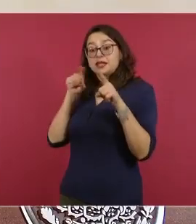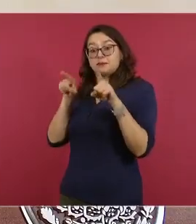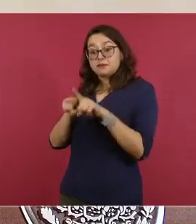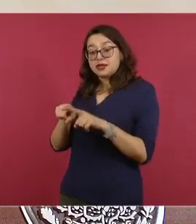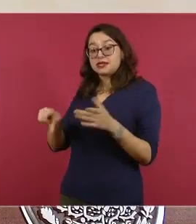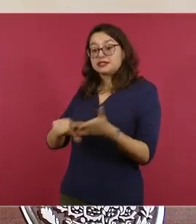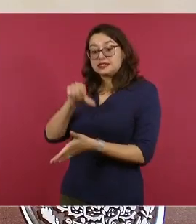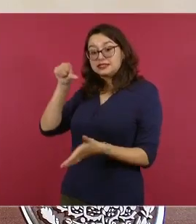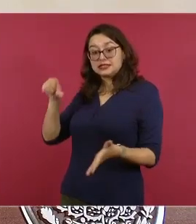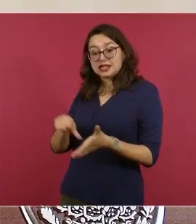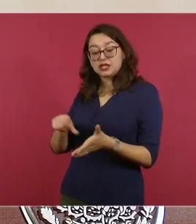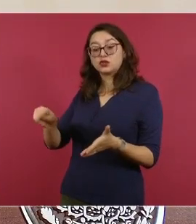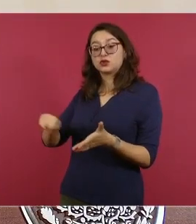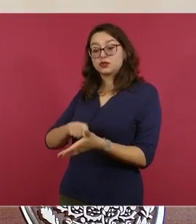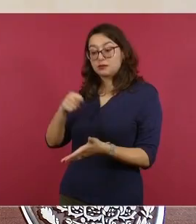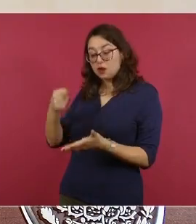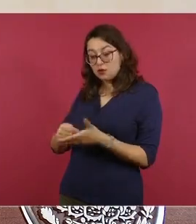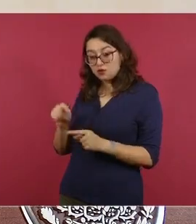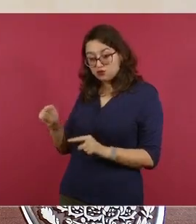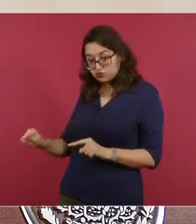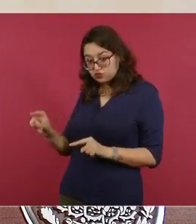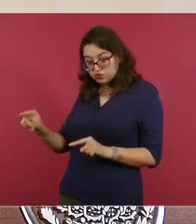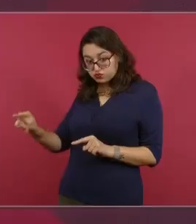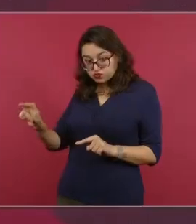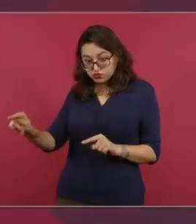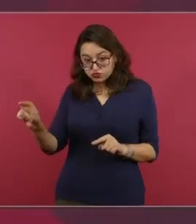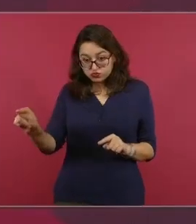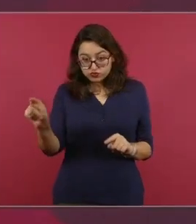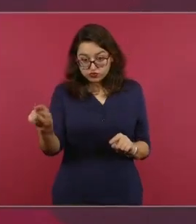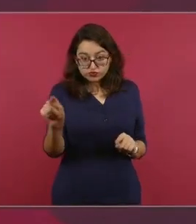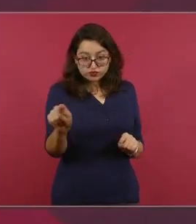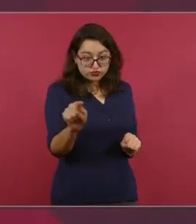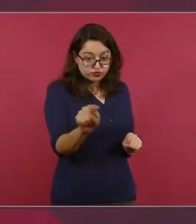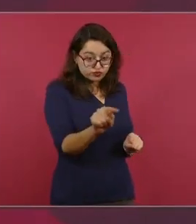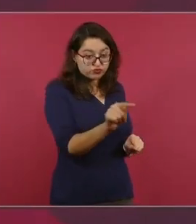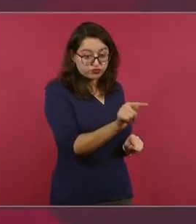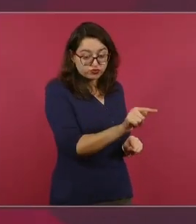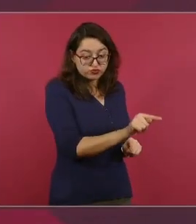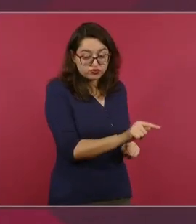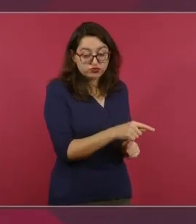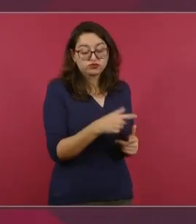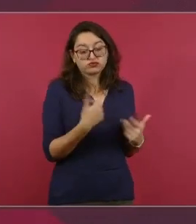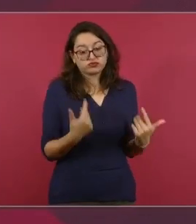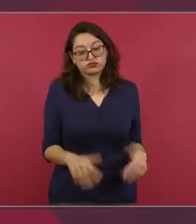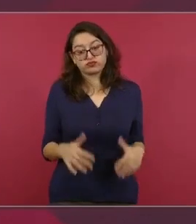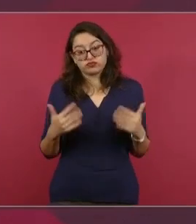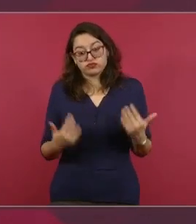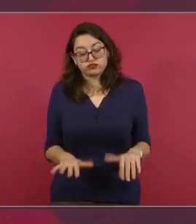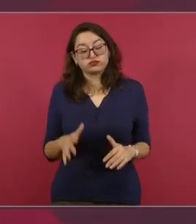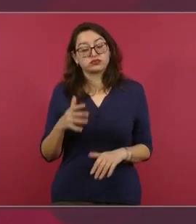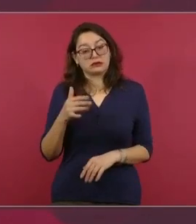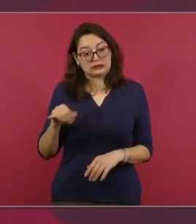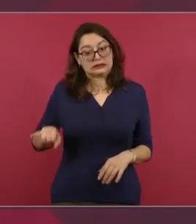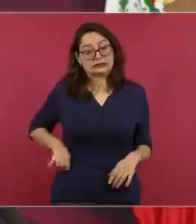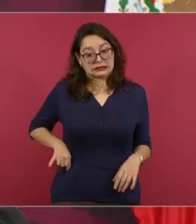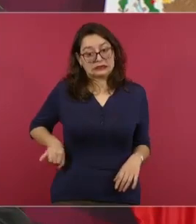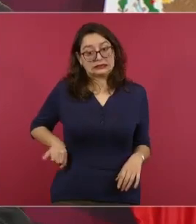Tamaulipas, Victoria, todos los municipios de la parte central